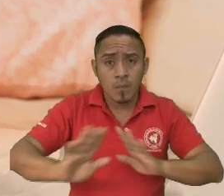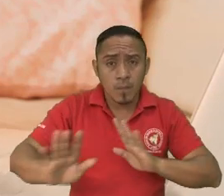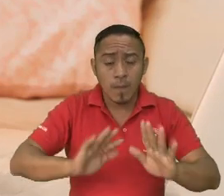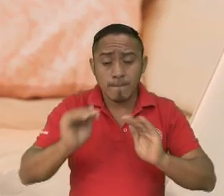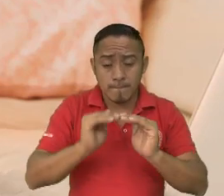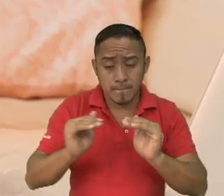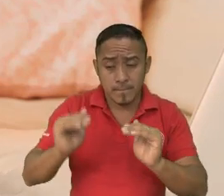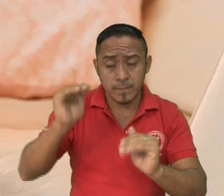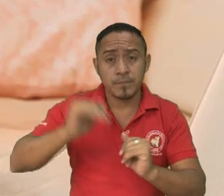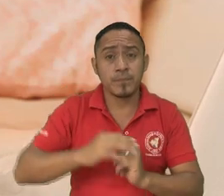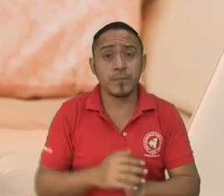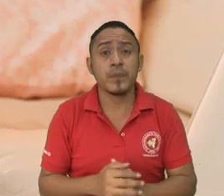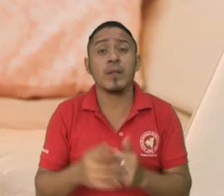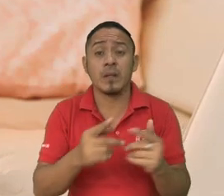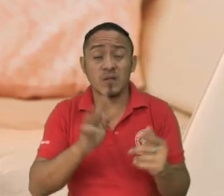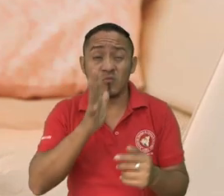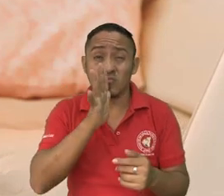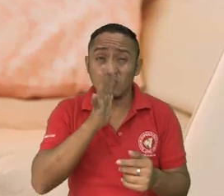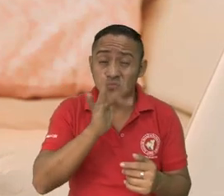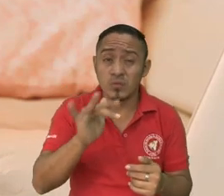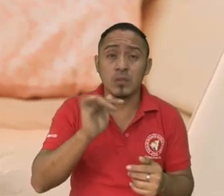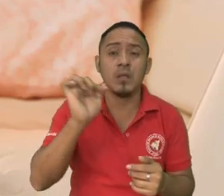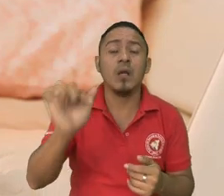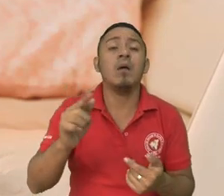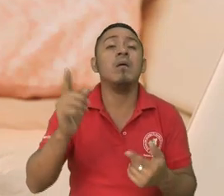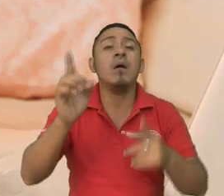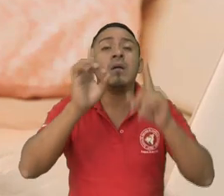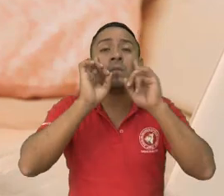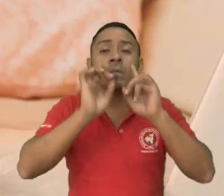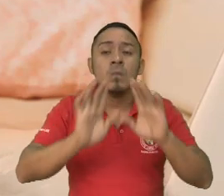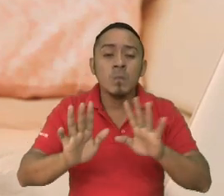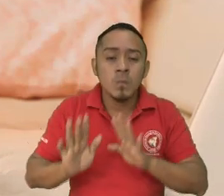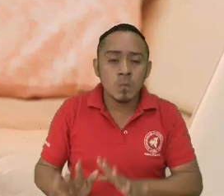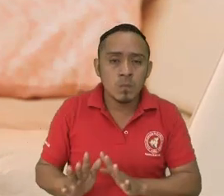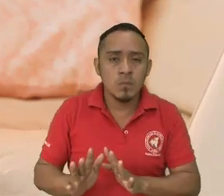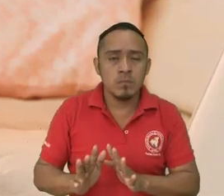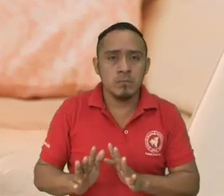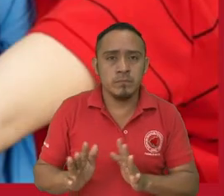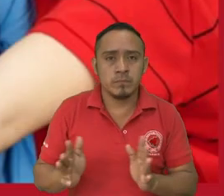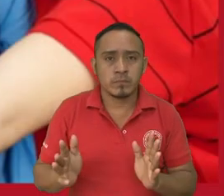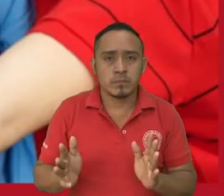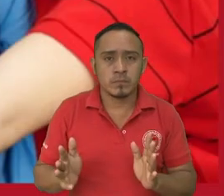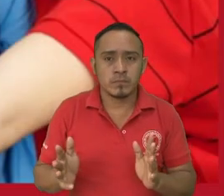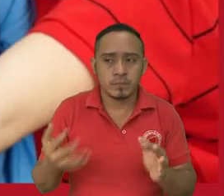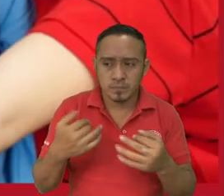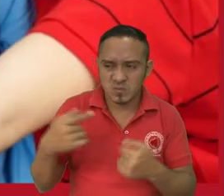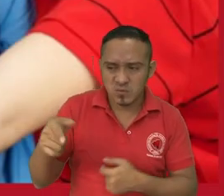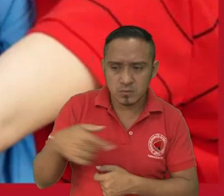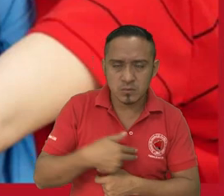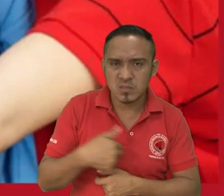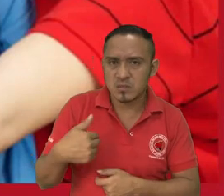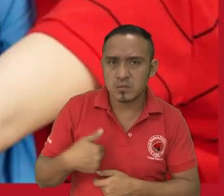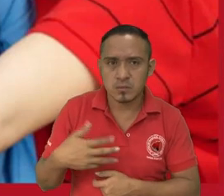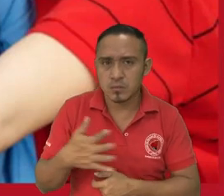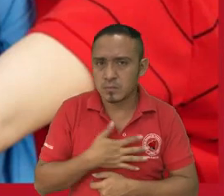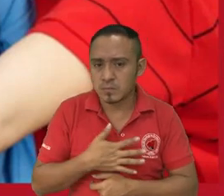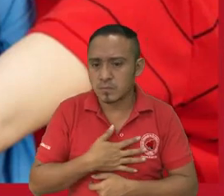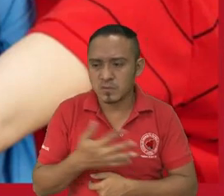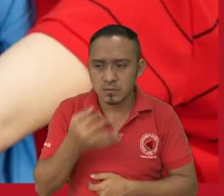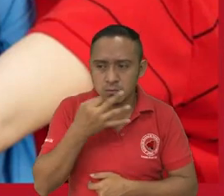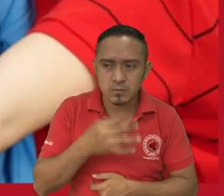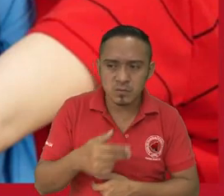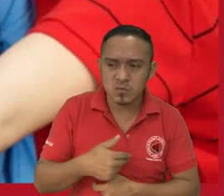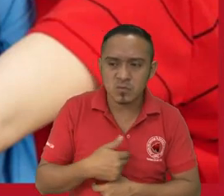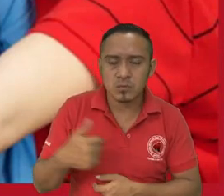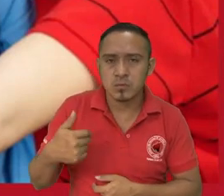ellos van creciendo. En la adolescencia también tienen que buscar la manera de cómo ver qué hace su hijo, qué es lo que